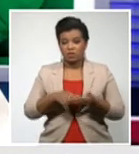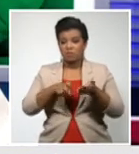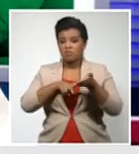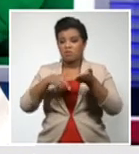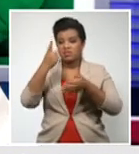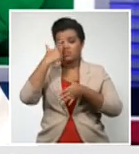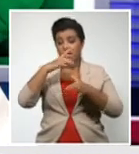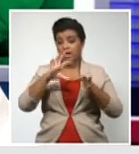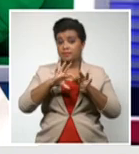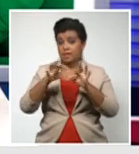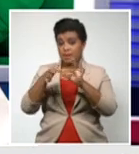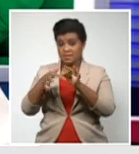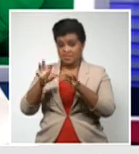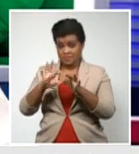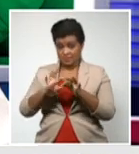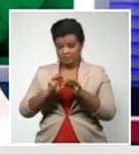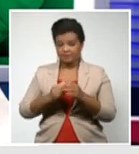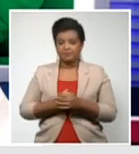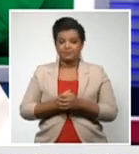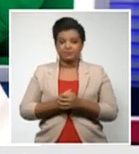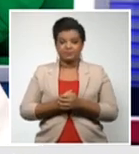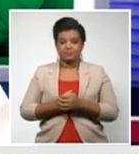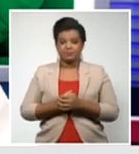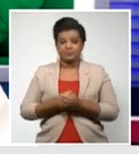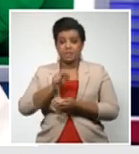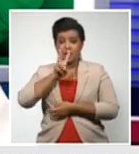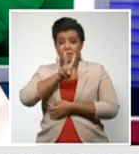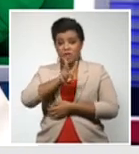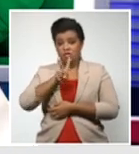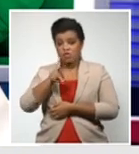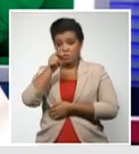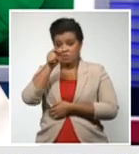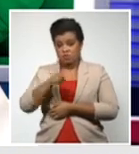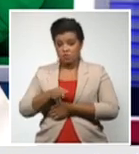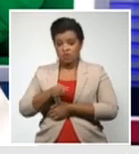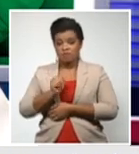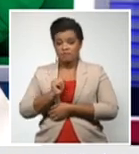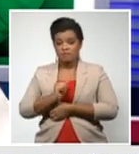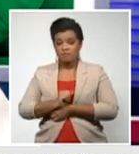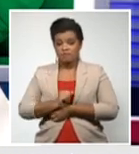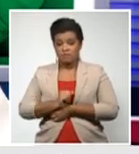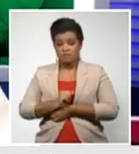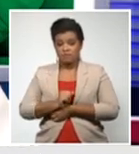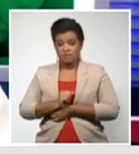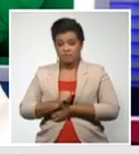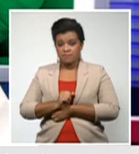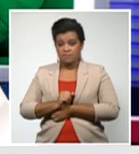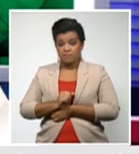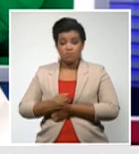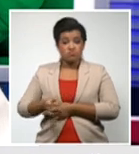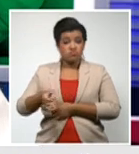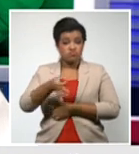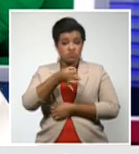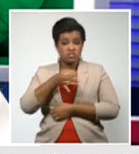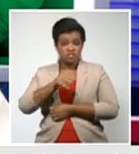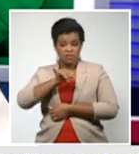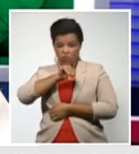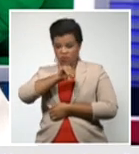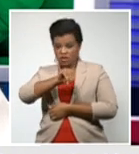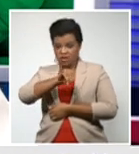Artemisa se diagnostican 22 casos autóctonos en 6 de sus 11